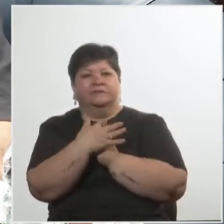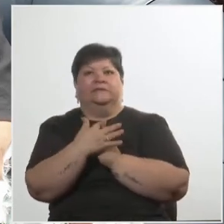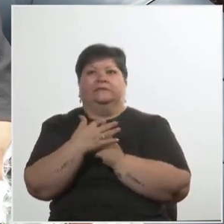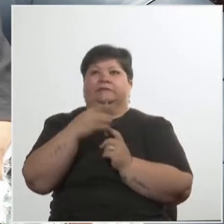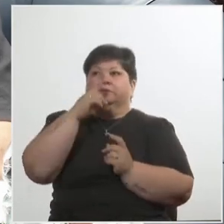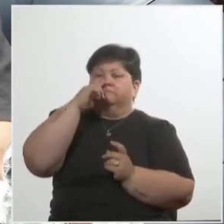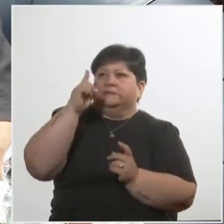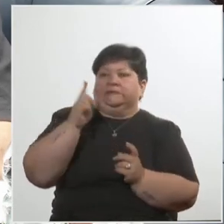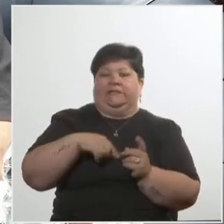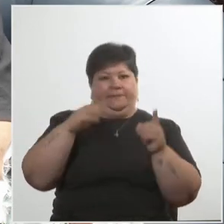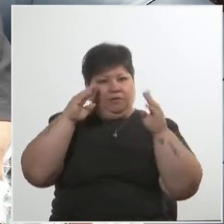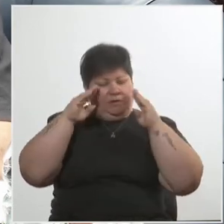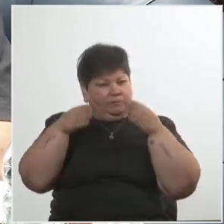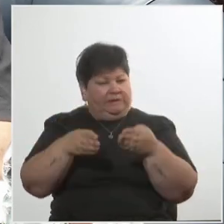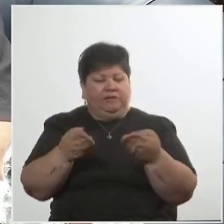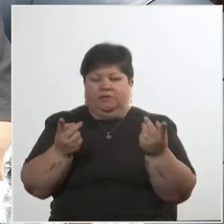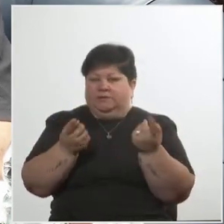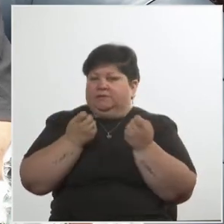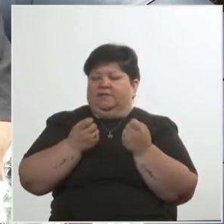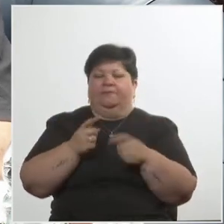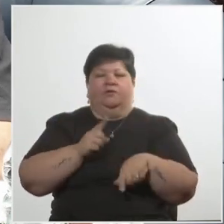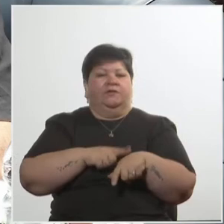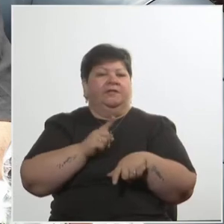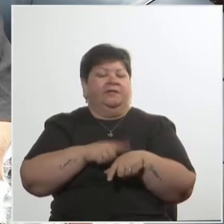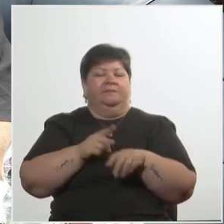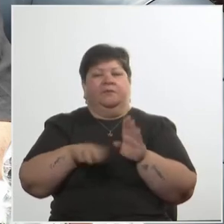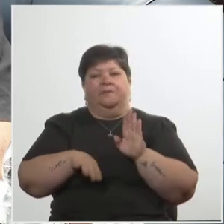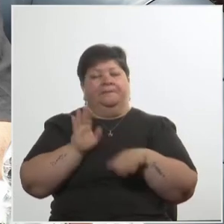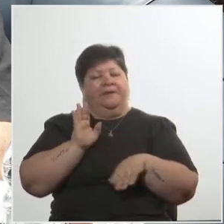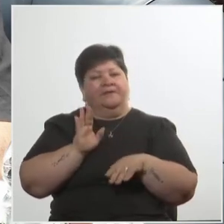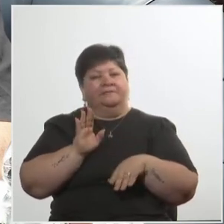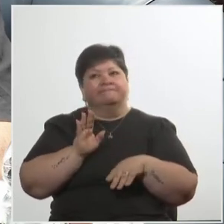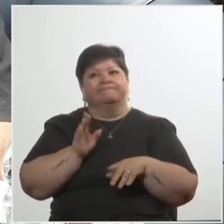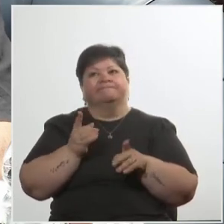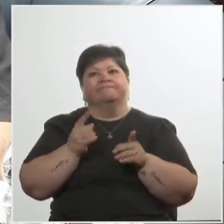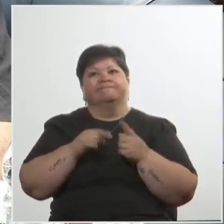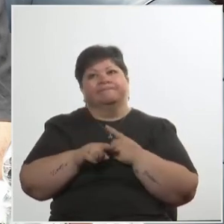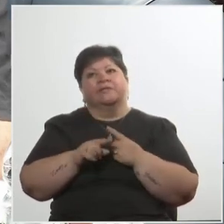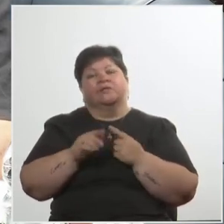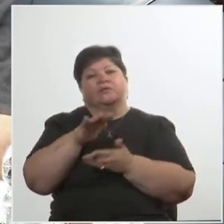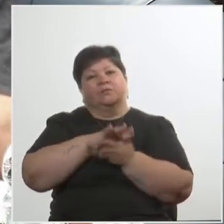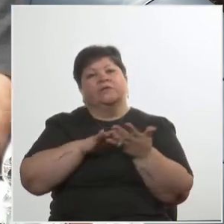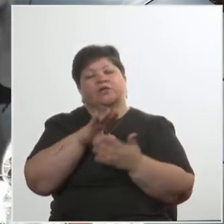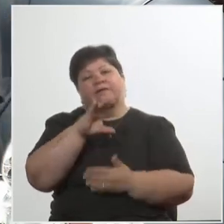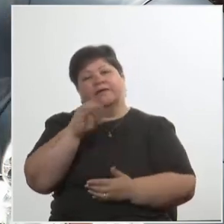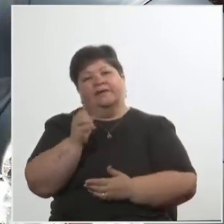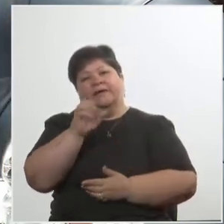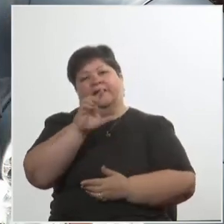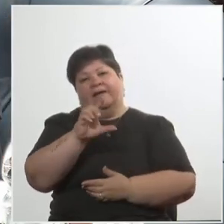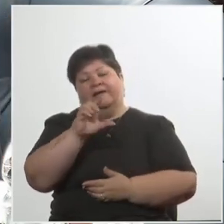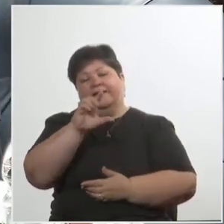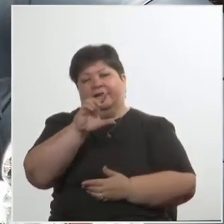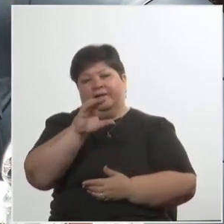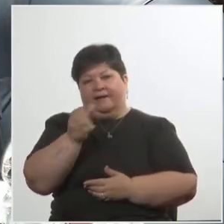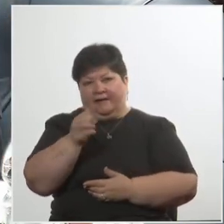tiempo de estudio en la comisión producto de la situación de calcar y de